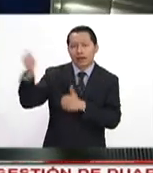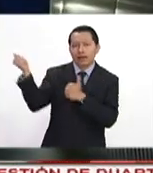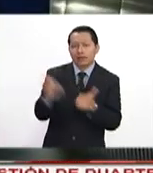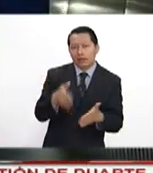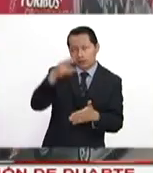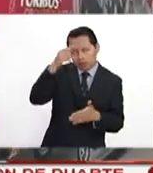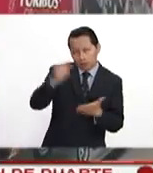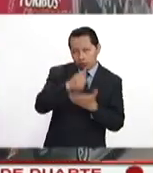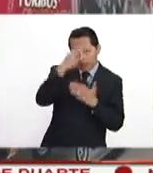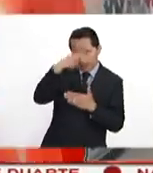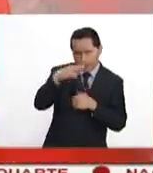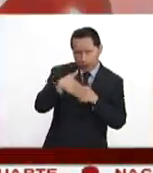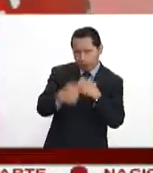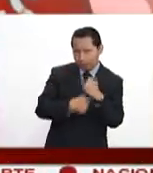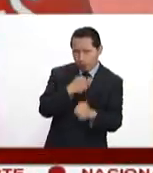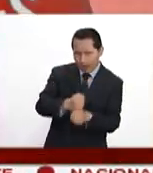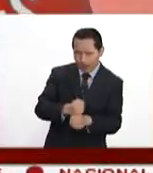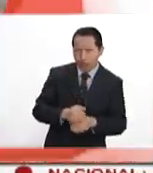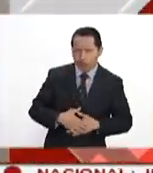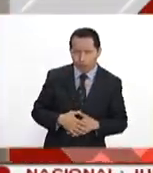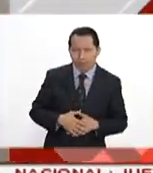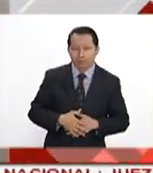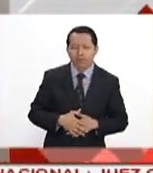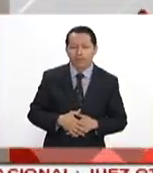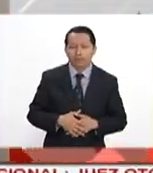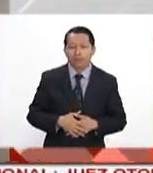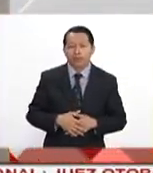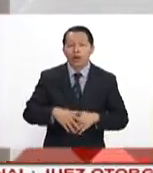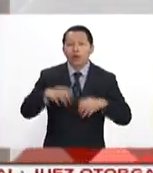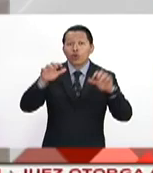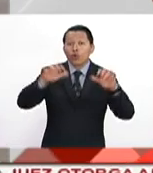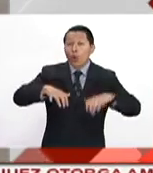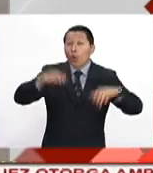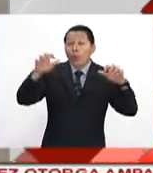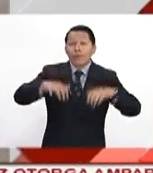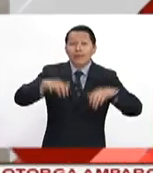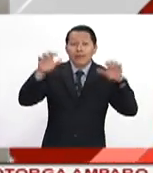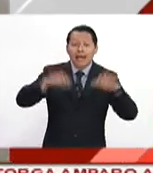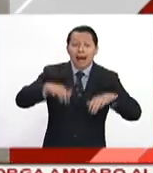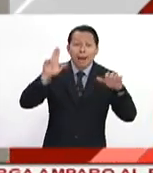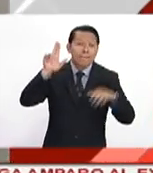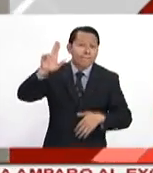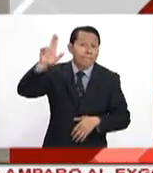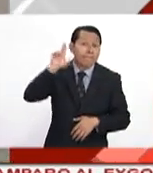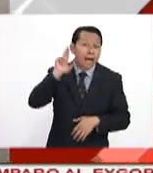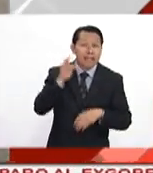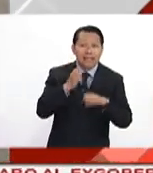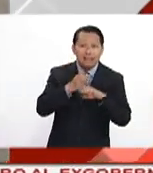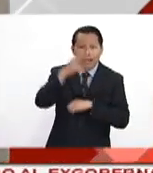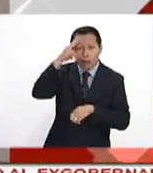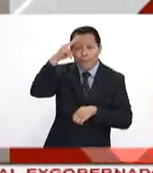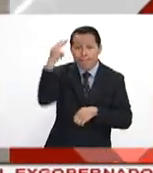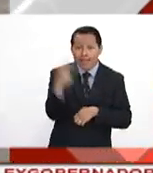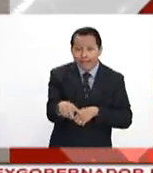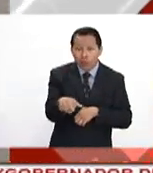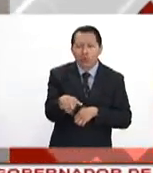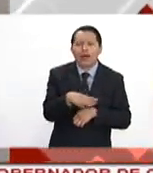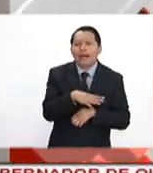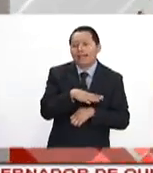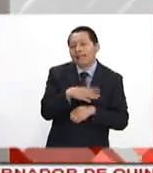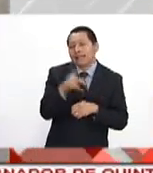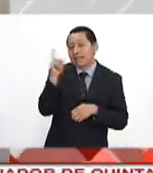de México el próximo año. Las lluvias que se registraron la tarde del martes en el Estado de México